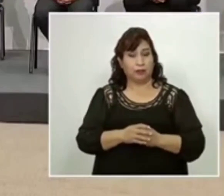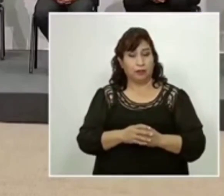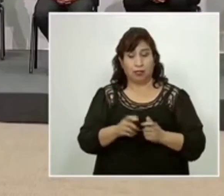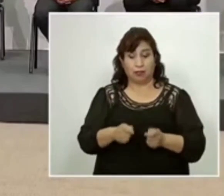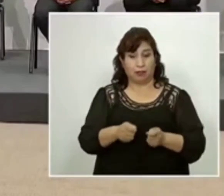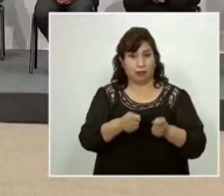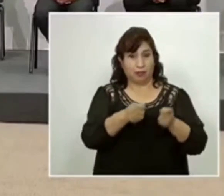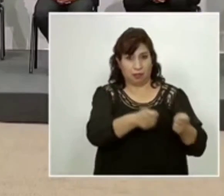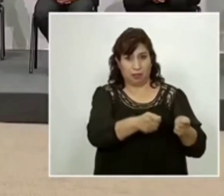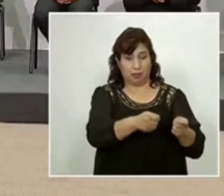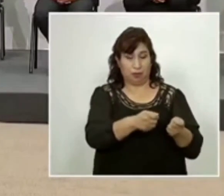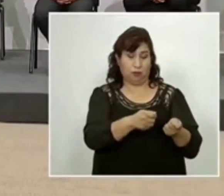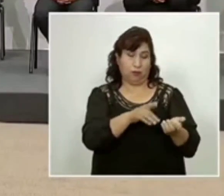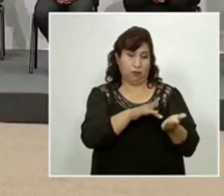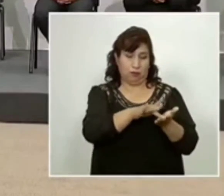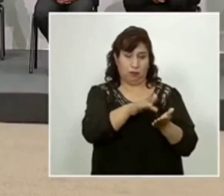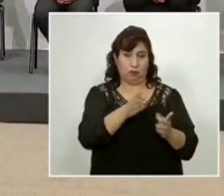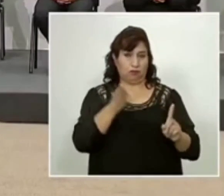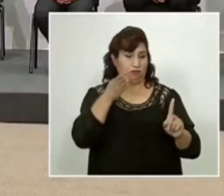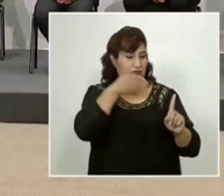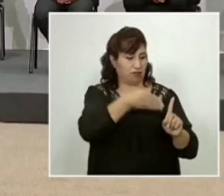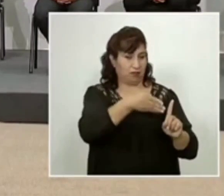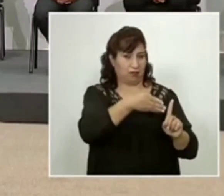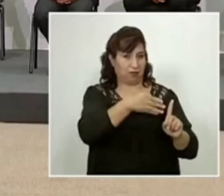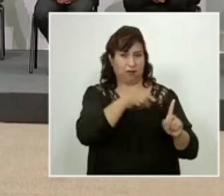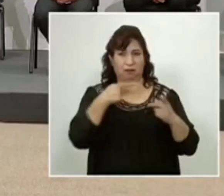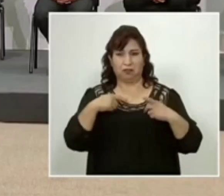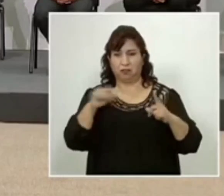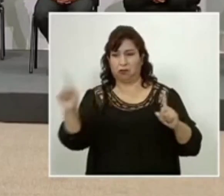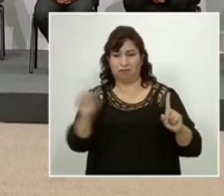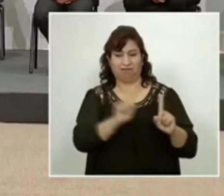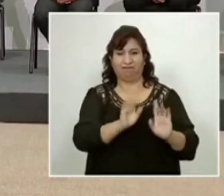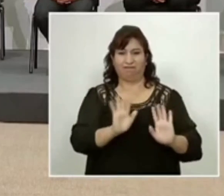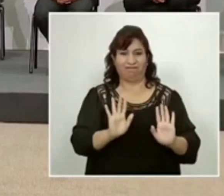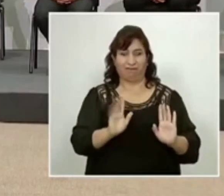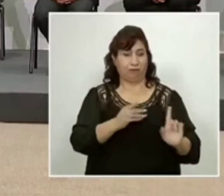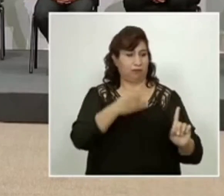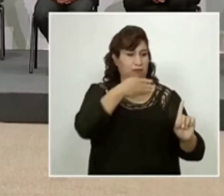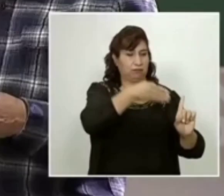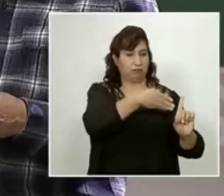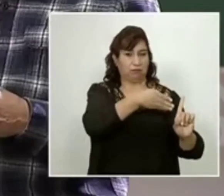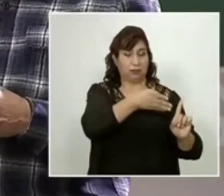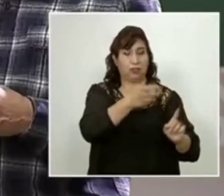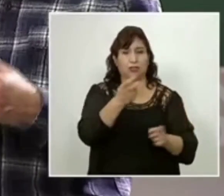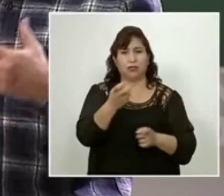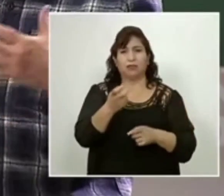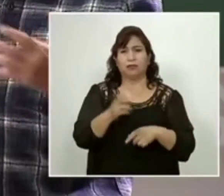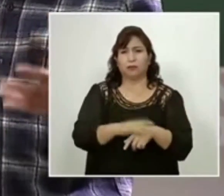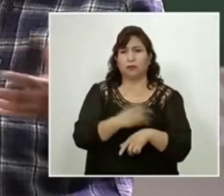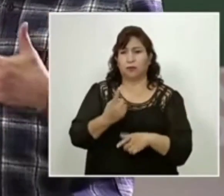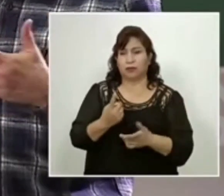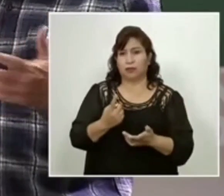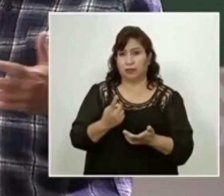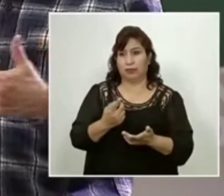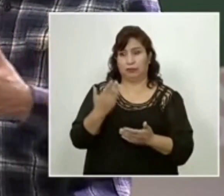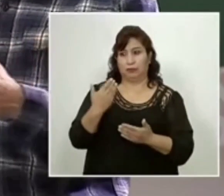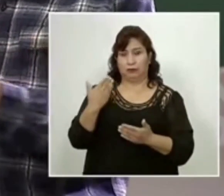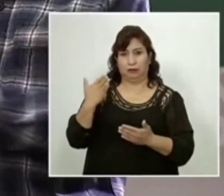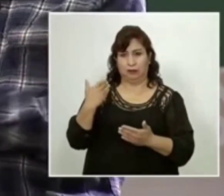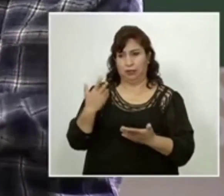entregando el apoyo de manera directa. Esto salió en el